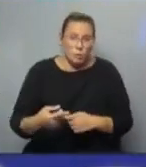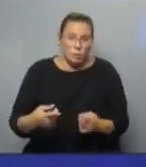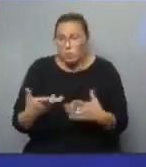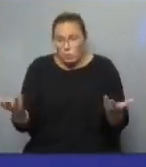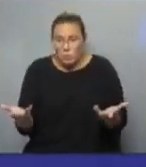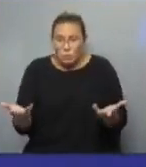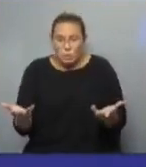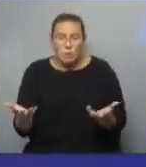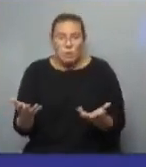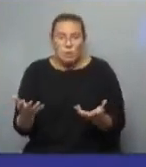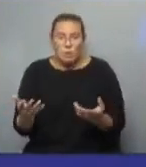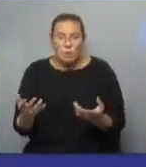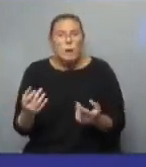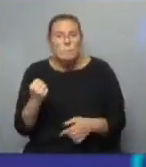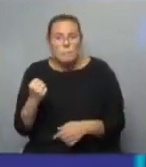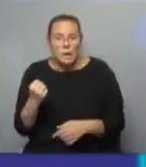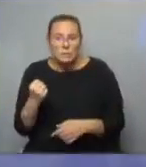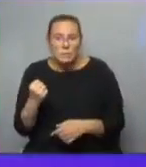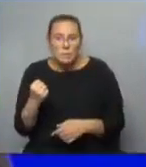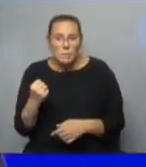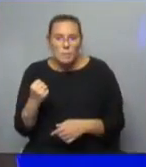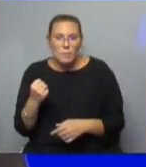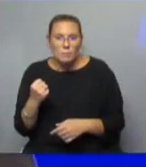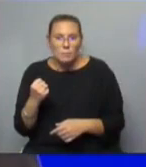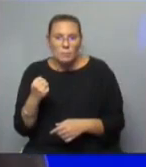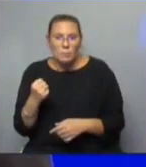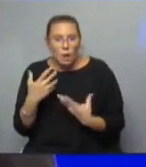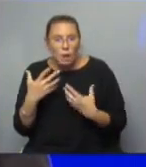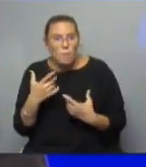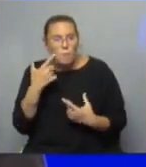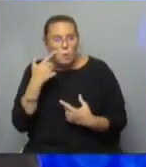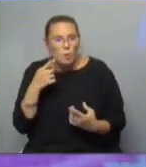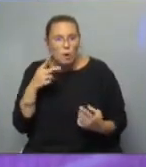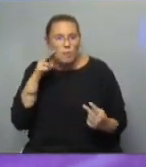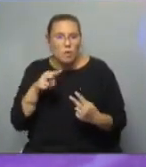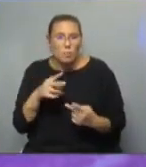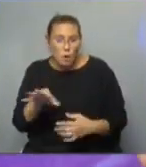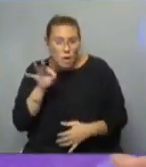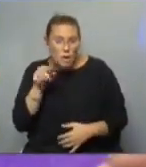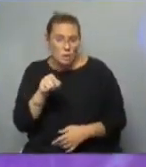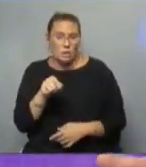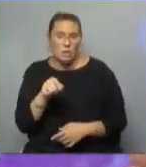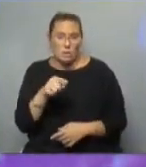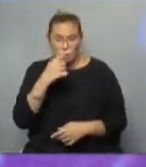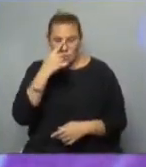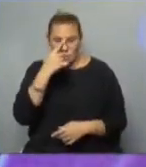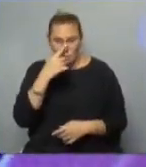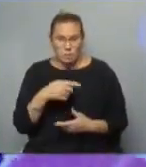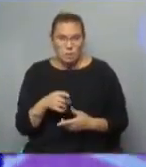da, y preferían tener ese estar riesgo. De la... Pero elegían eso. Claro, también. Entonces,